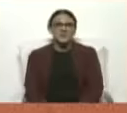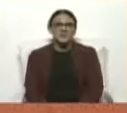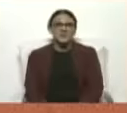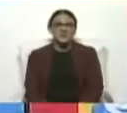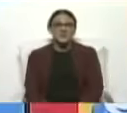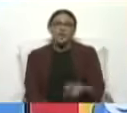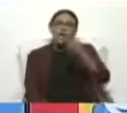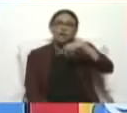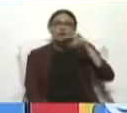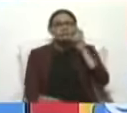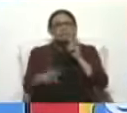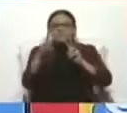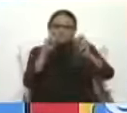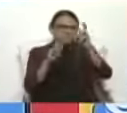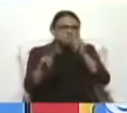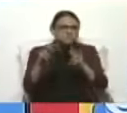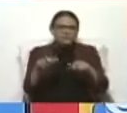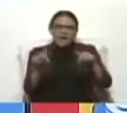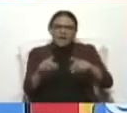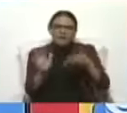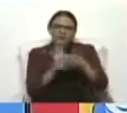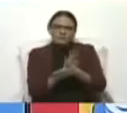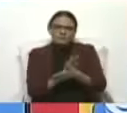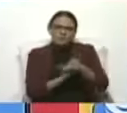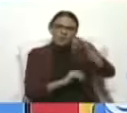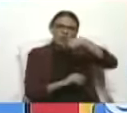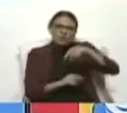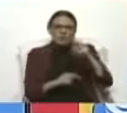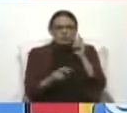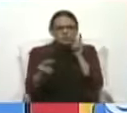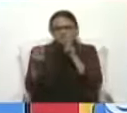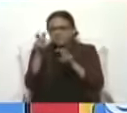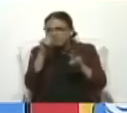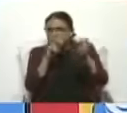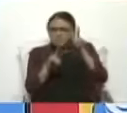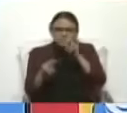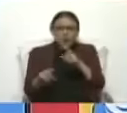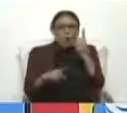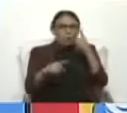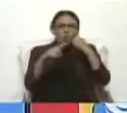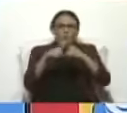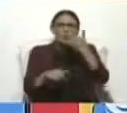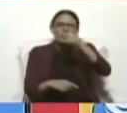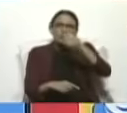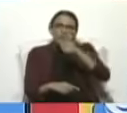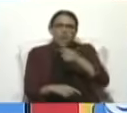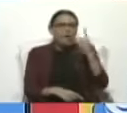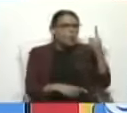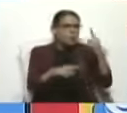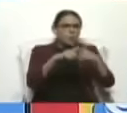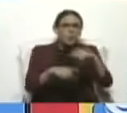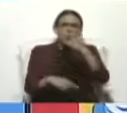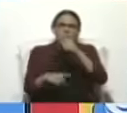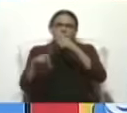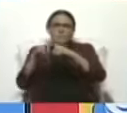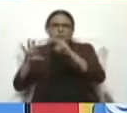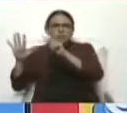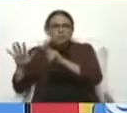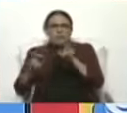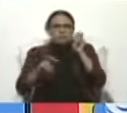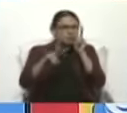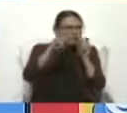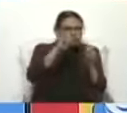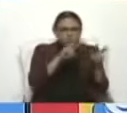Revisando aquí nosotros nuestro mecanismo del 1x10, del 1x10x7, de